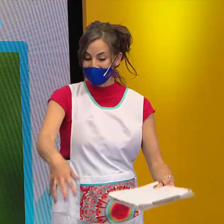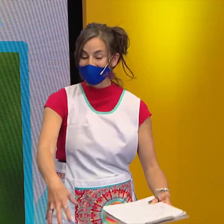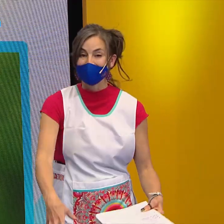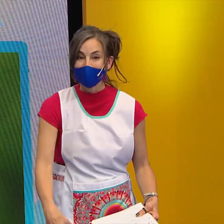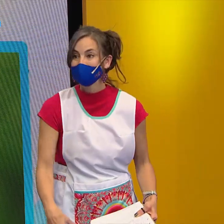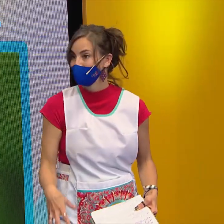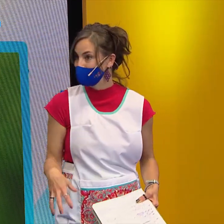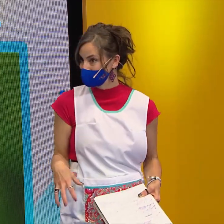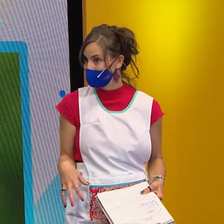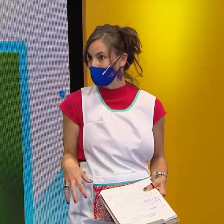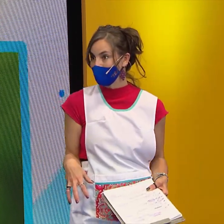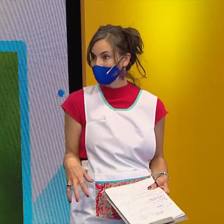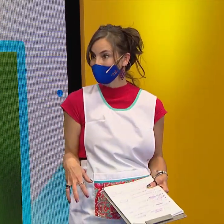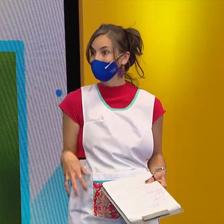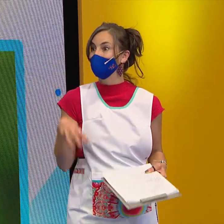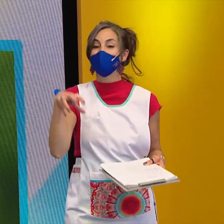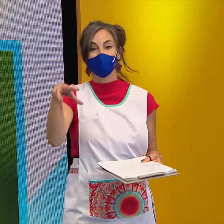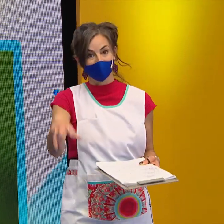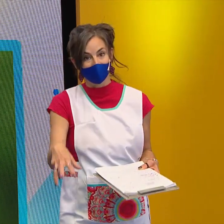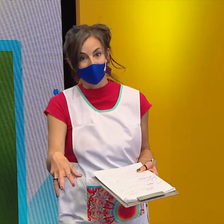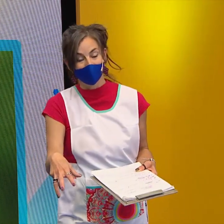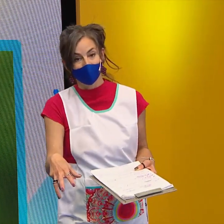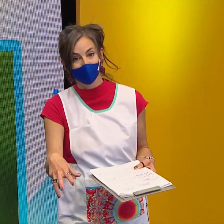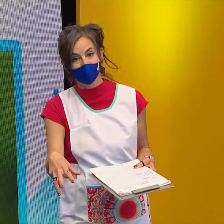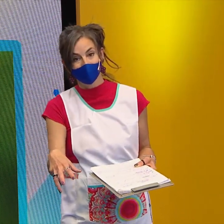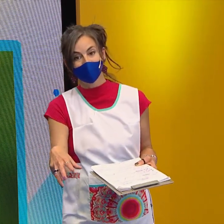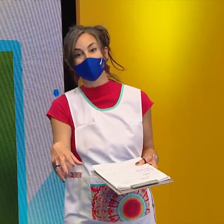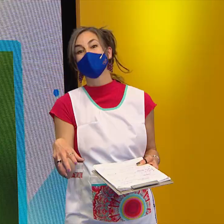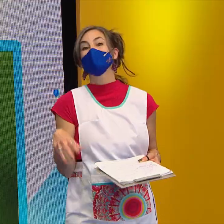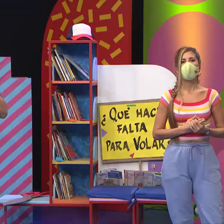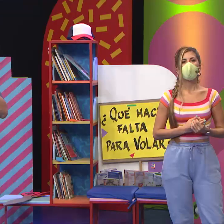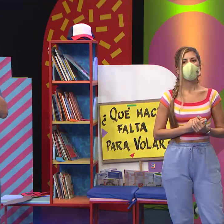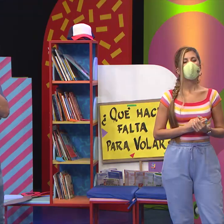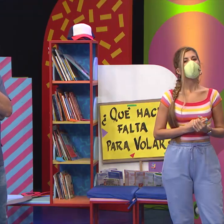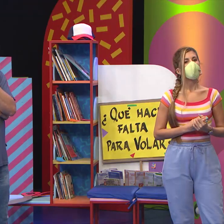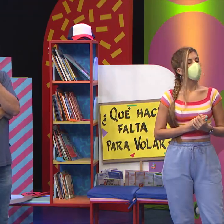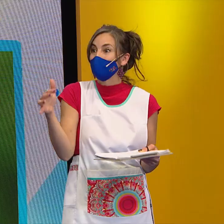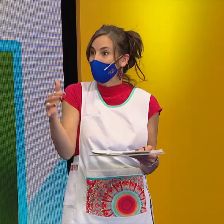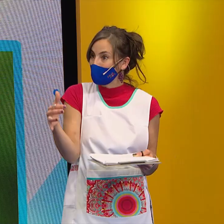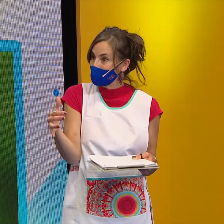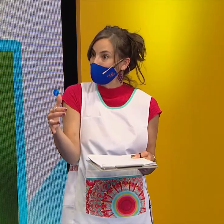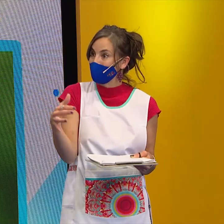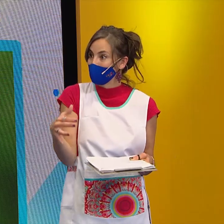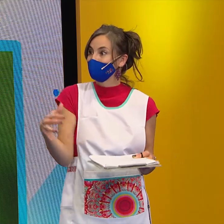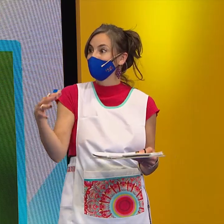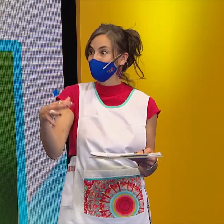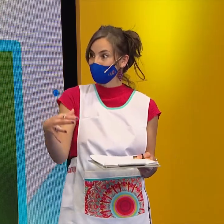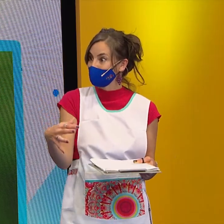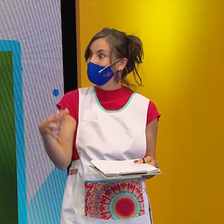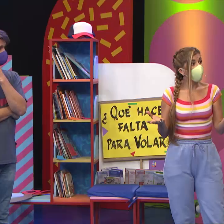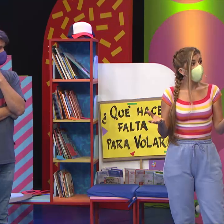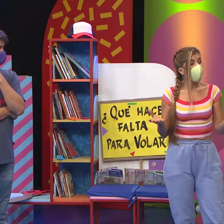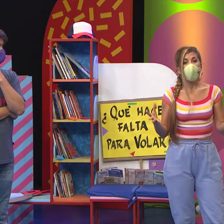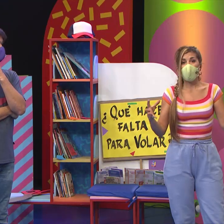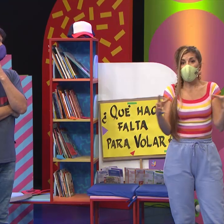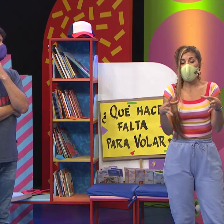también las escamas en las patas también son heredadas de los dinosaurios. También el hecho de cómo cuidaban los huevos.